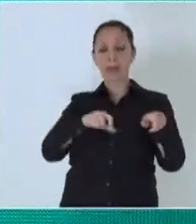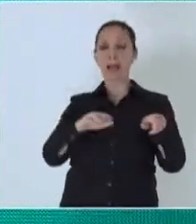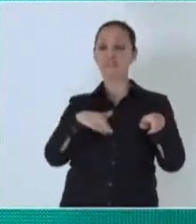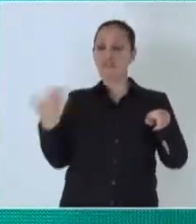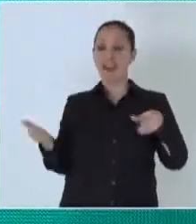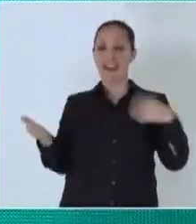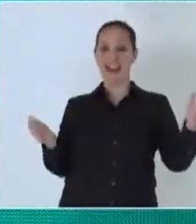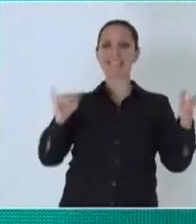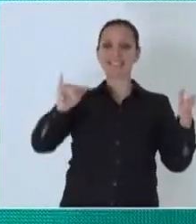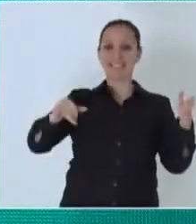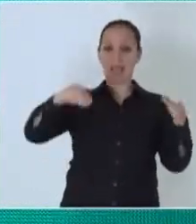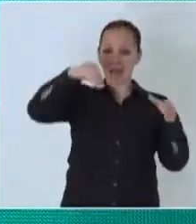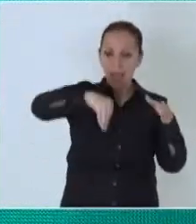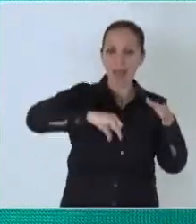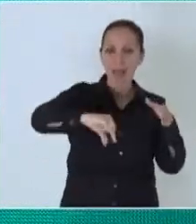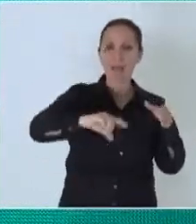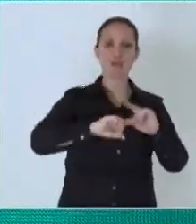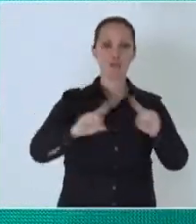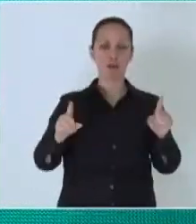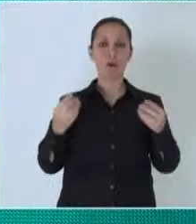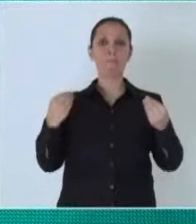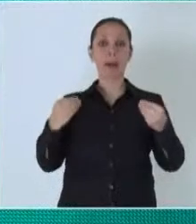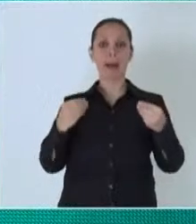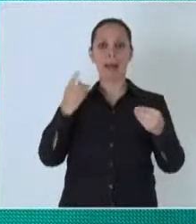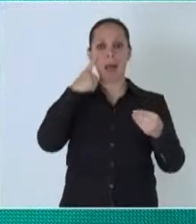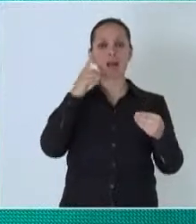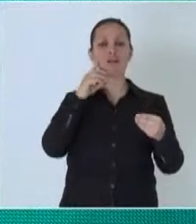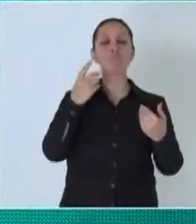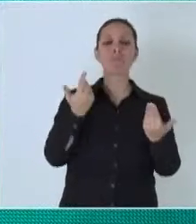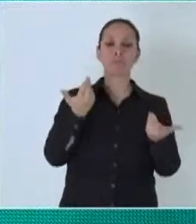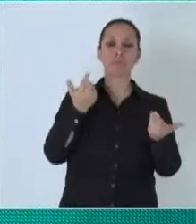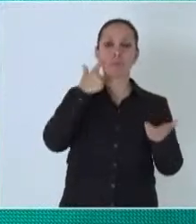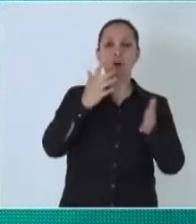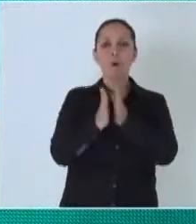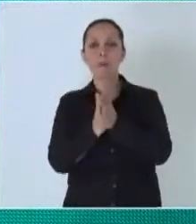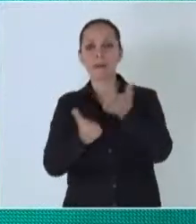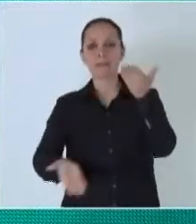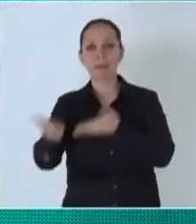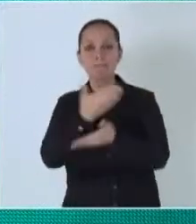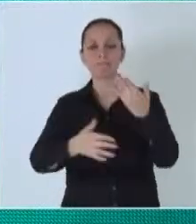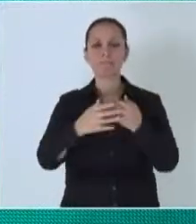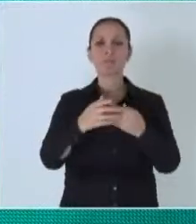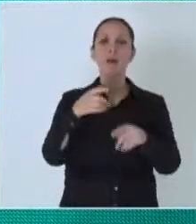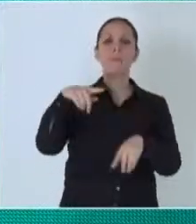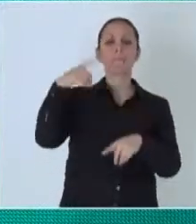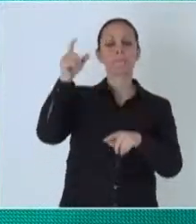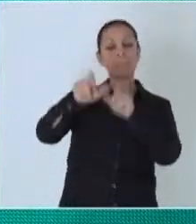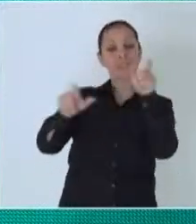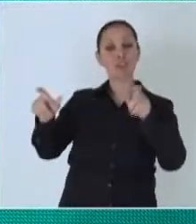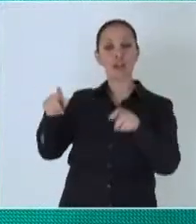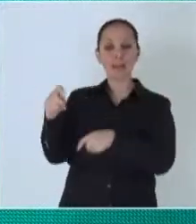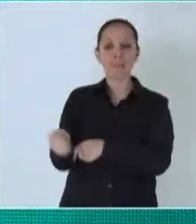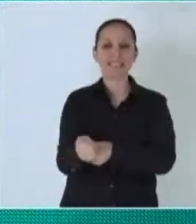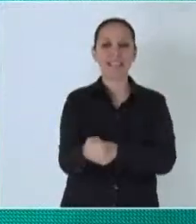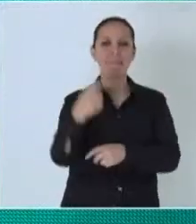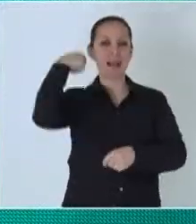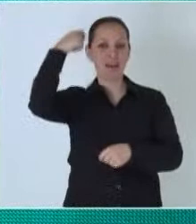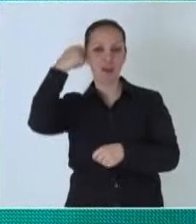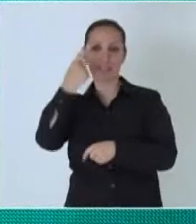para garantizar la sana convivencia entre los vecinos y las vecinas, los paseadores y, por supuesto, las